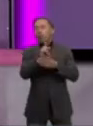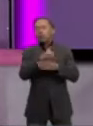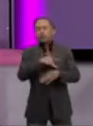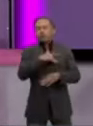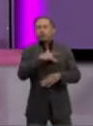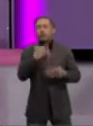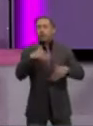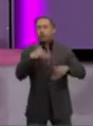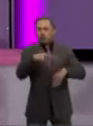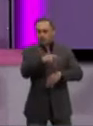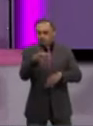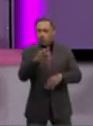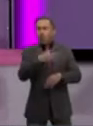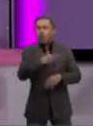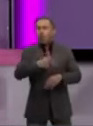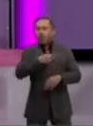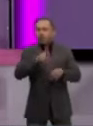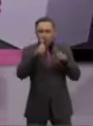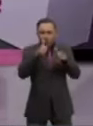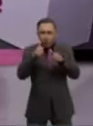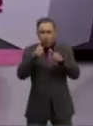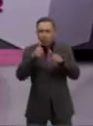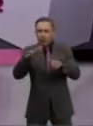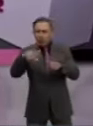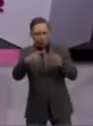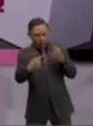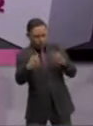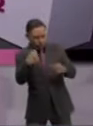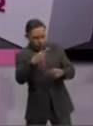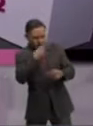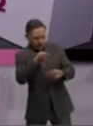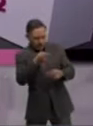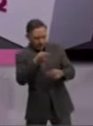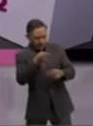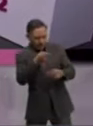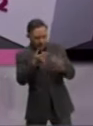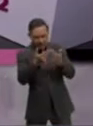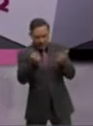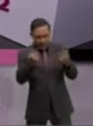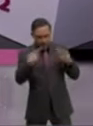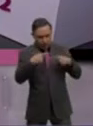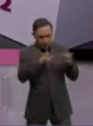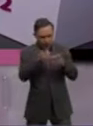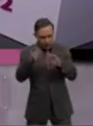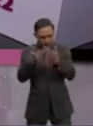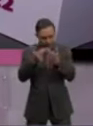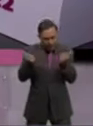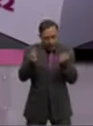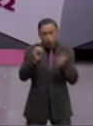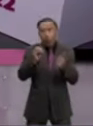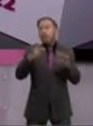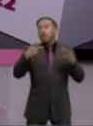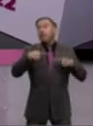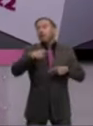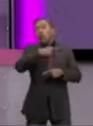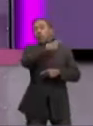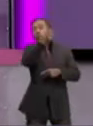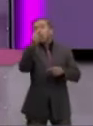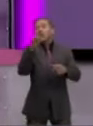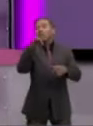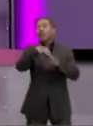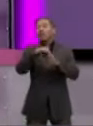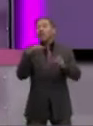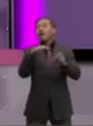pobres y un gobierno que está avanzando. Dijiste no descalifica a nadie o a las personas que votaron por él, nada más para poner en contexto.